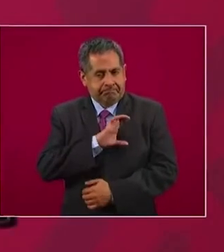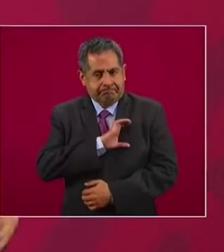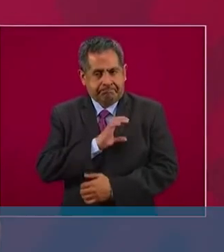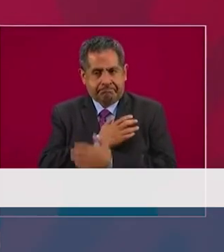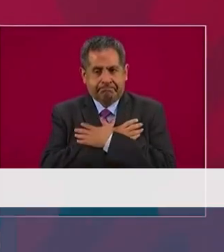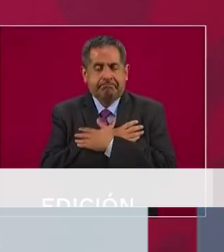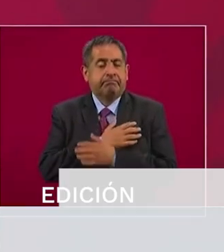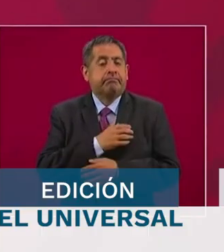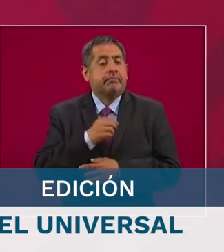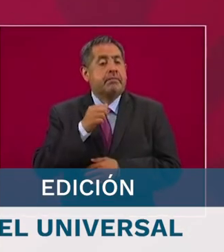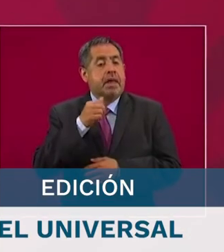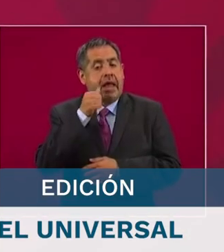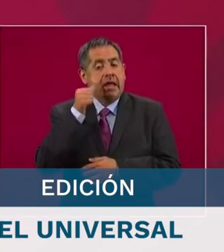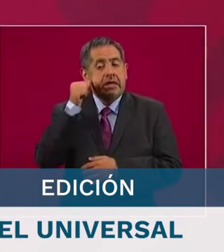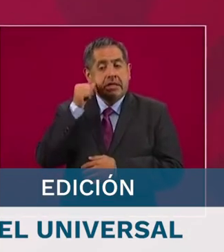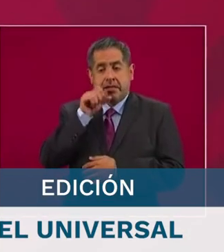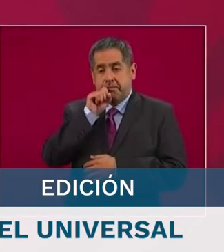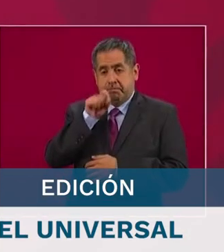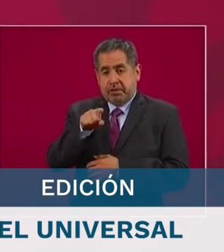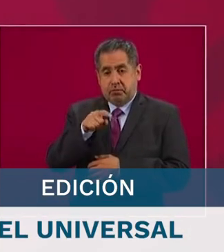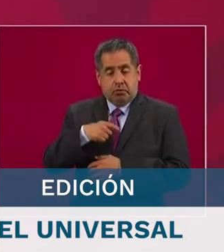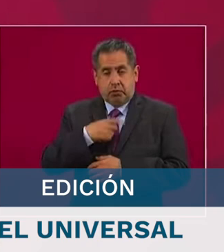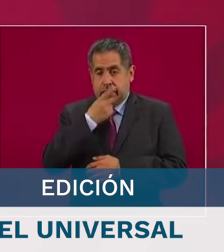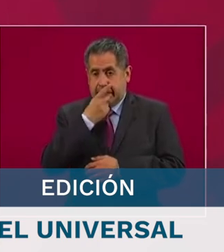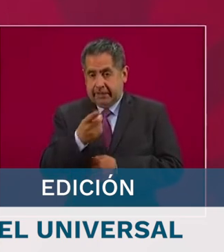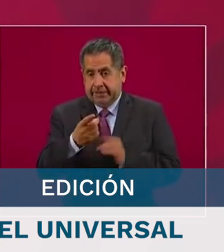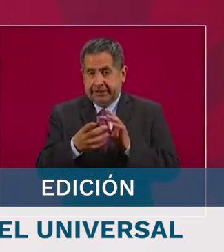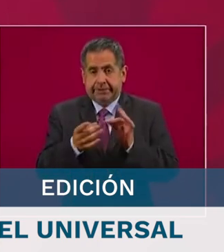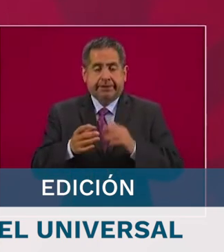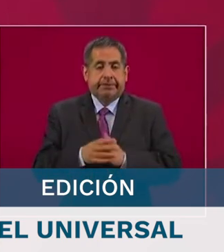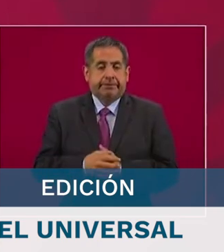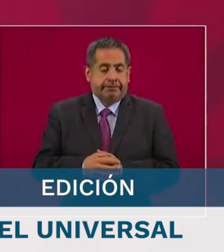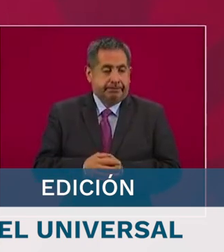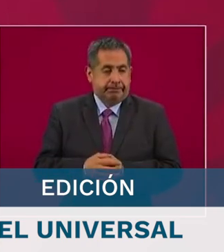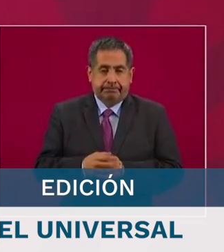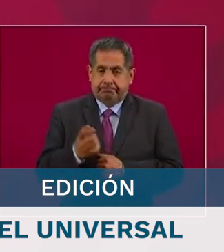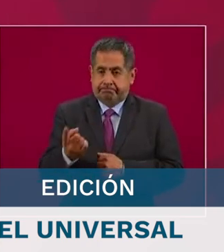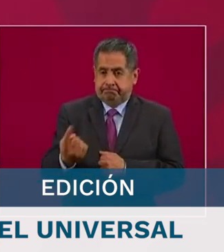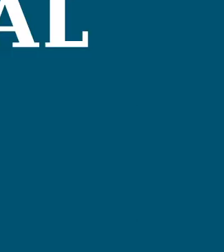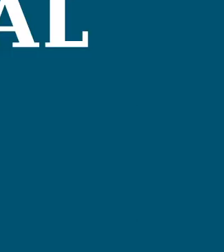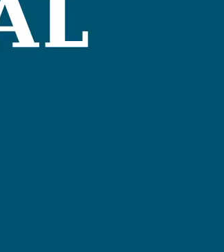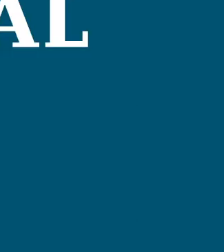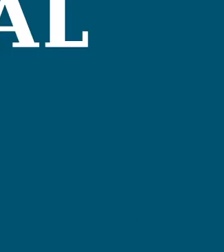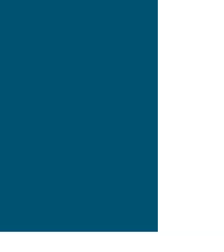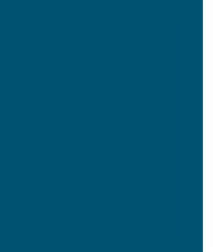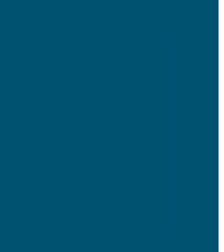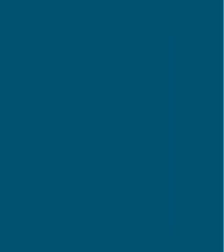se desvelaron para acudir a Palacio Nacional a cantarle las mañanitas por su cumpleaños.